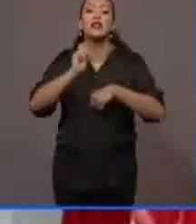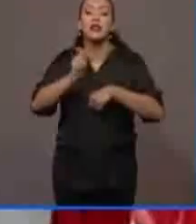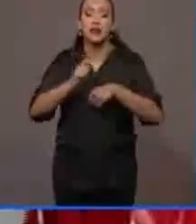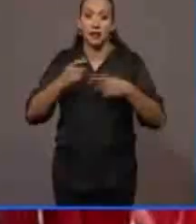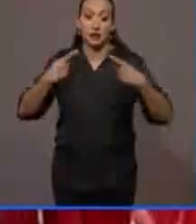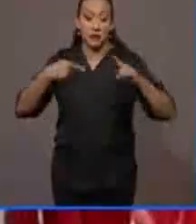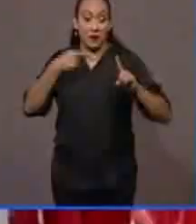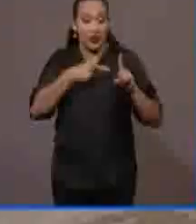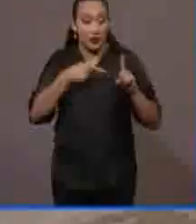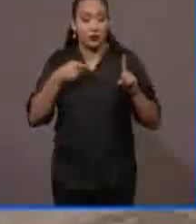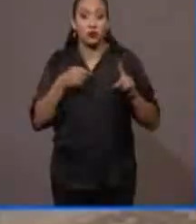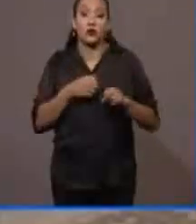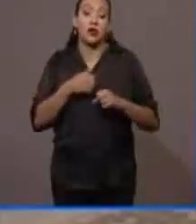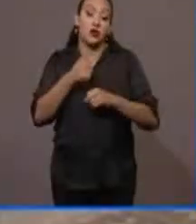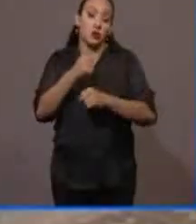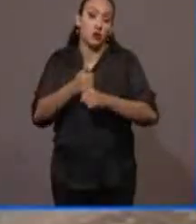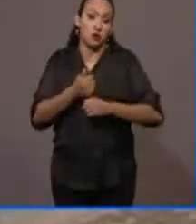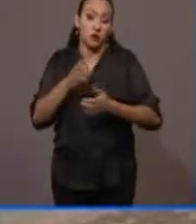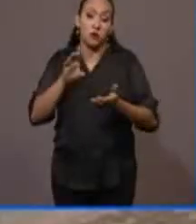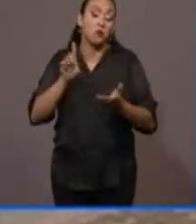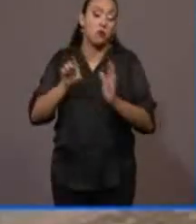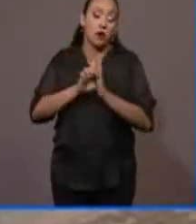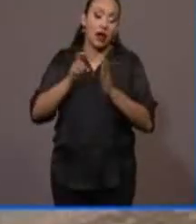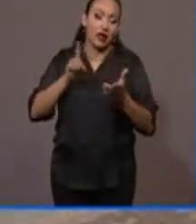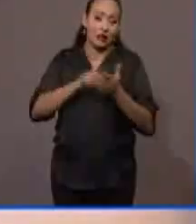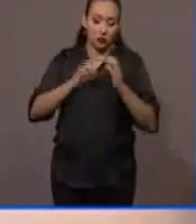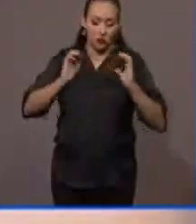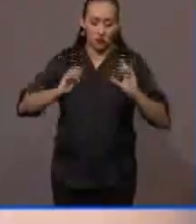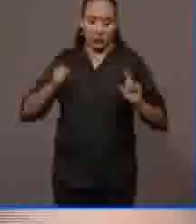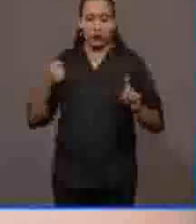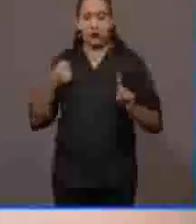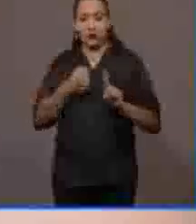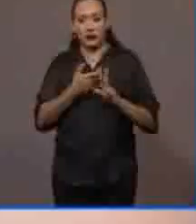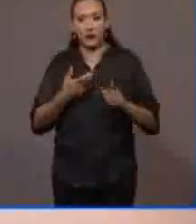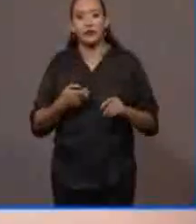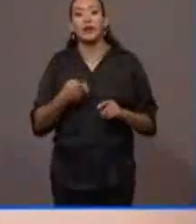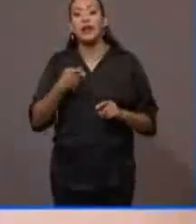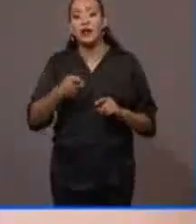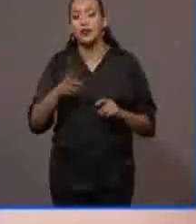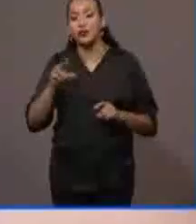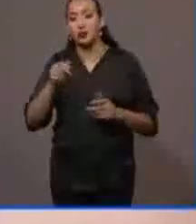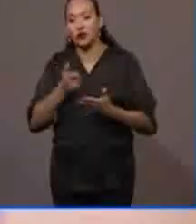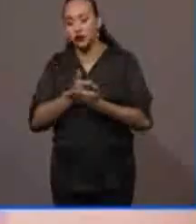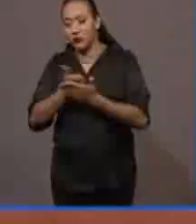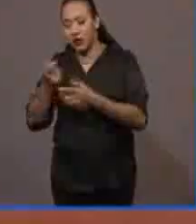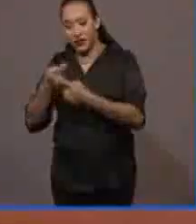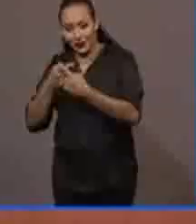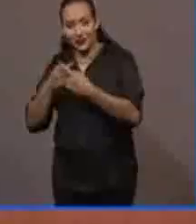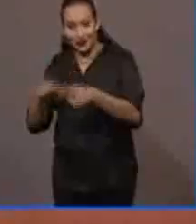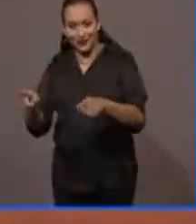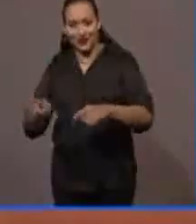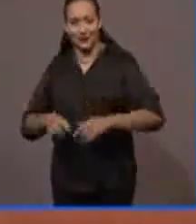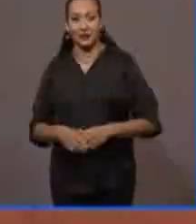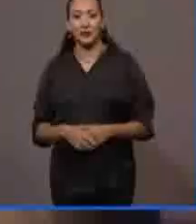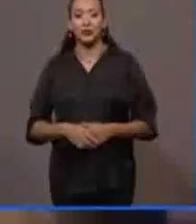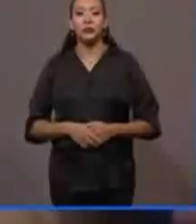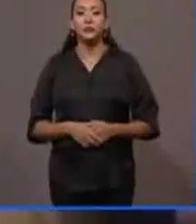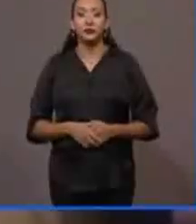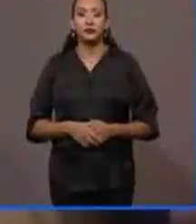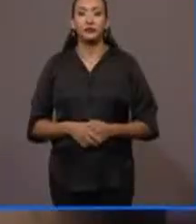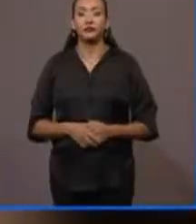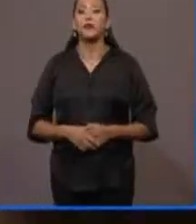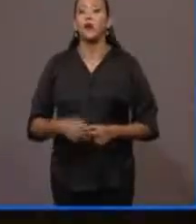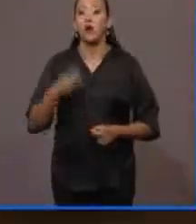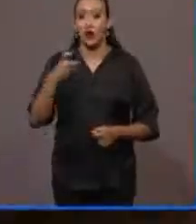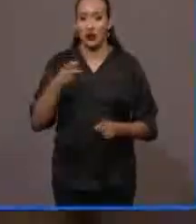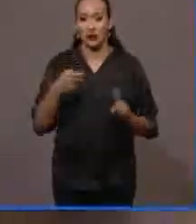a la afectación que sufrió una persona en su integridad física, por lo que no tiene relación con el salario que percibe o percibía. Por